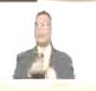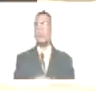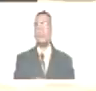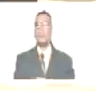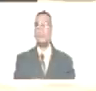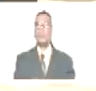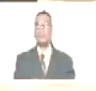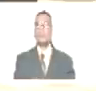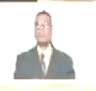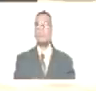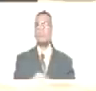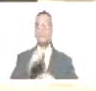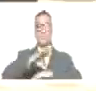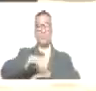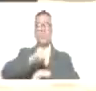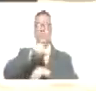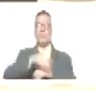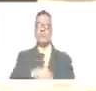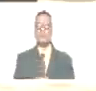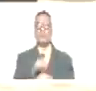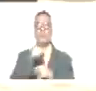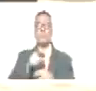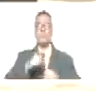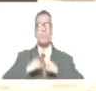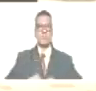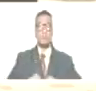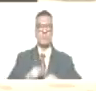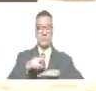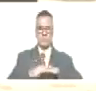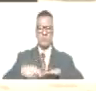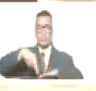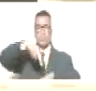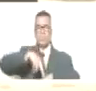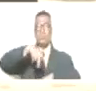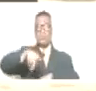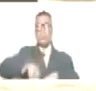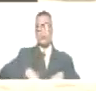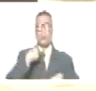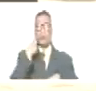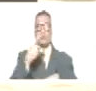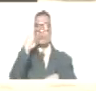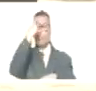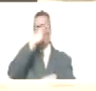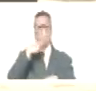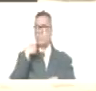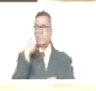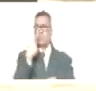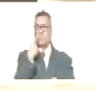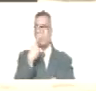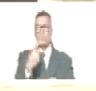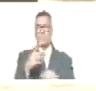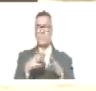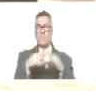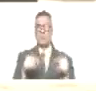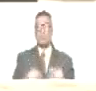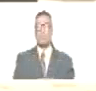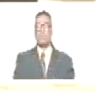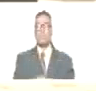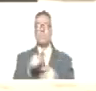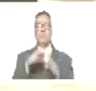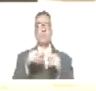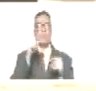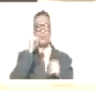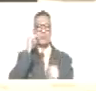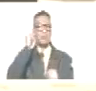el flagelo de la corrupción, ahí hemos estado de pie. Podemos verlos a la cara a todos. Y a todas.